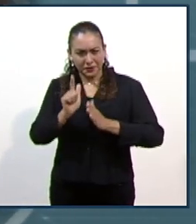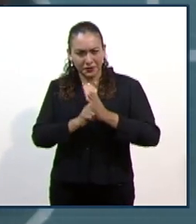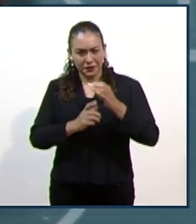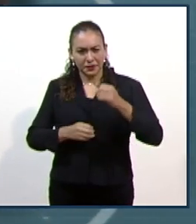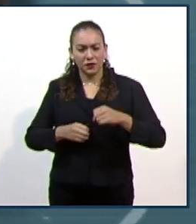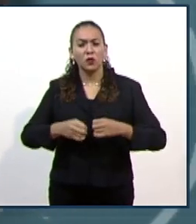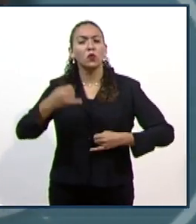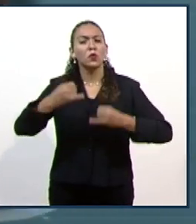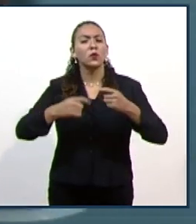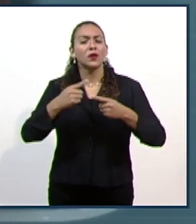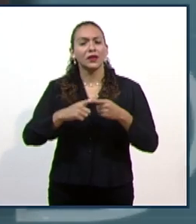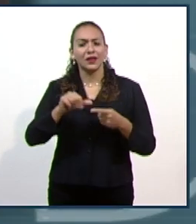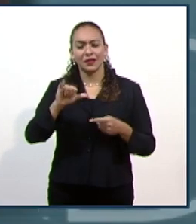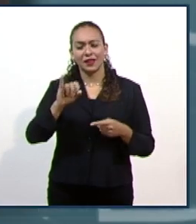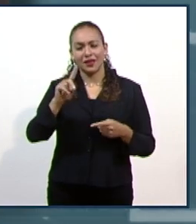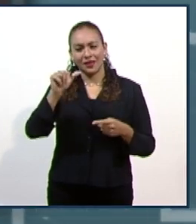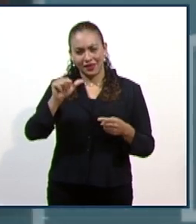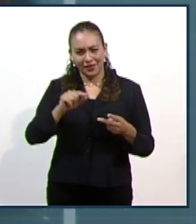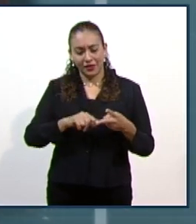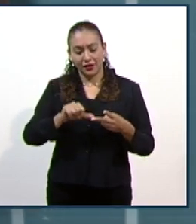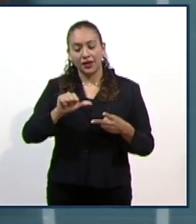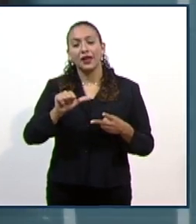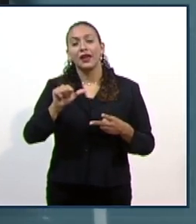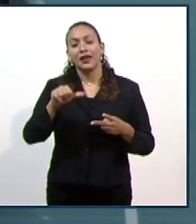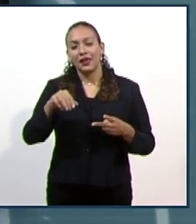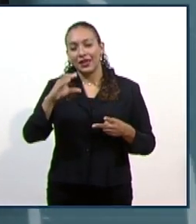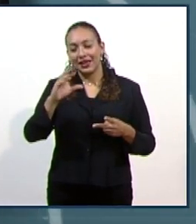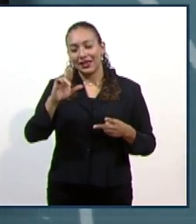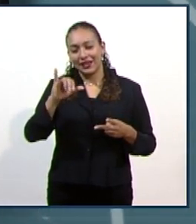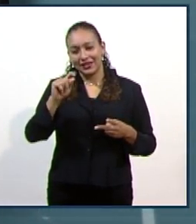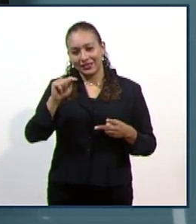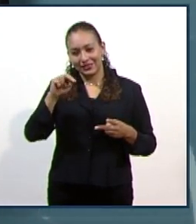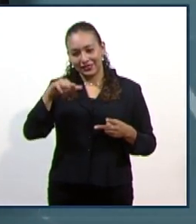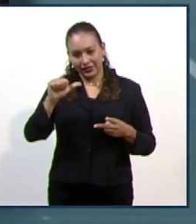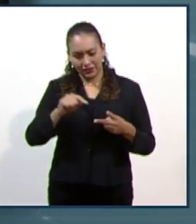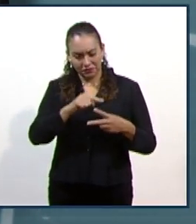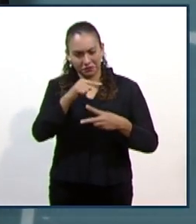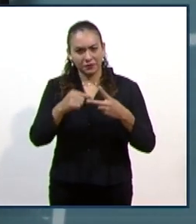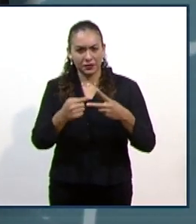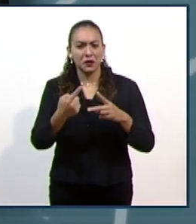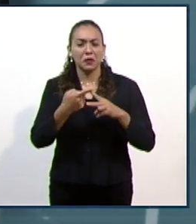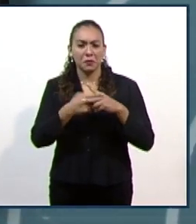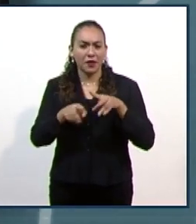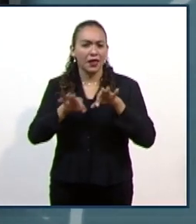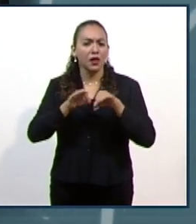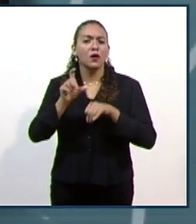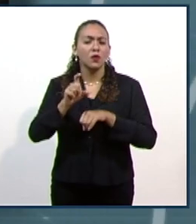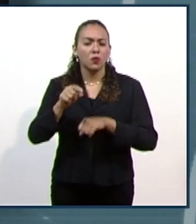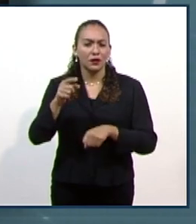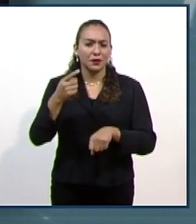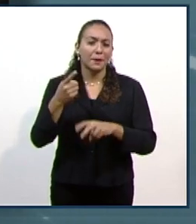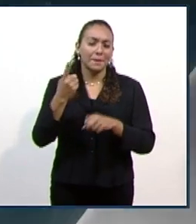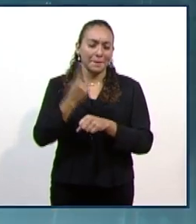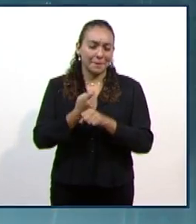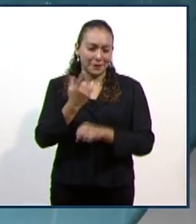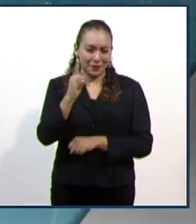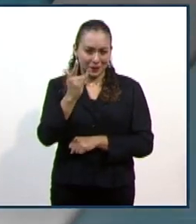Aida Iracema Corona Martínez y Ana Cristina Solórzano Gallego, quienes iniciarán funciones a partir del 1 de